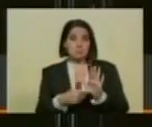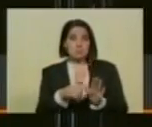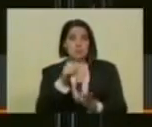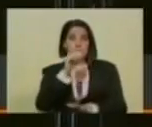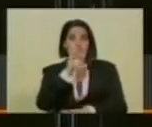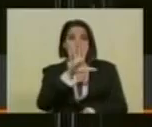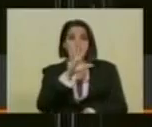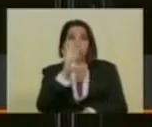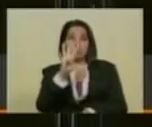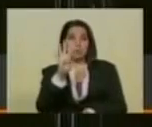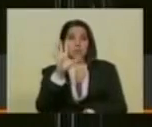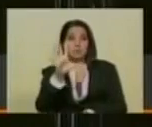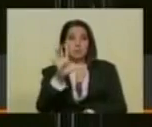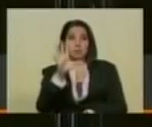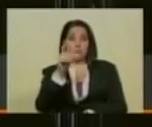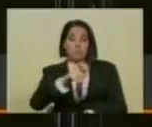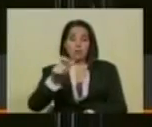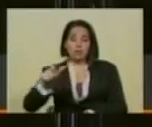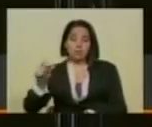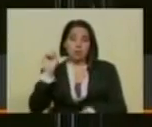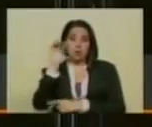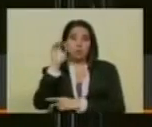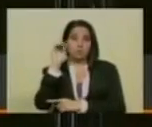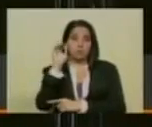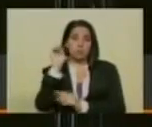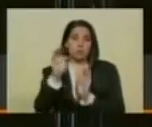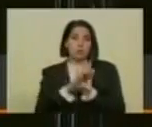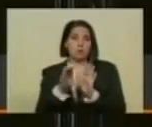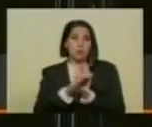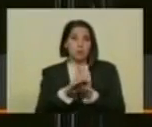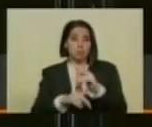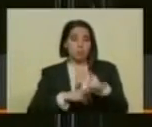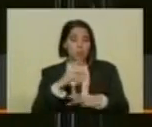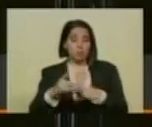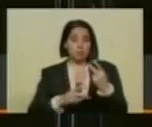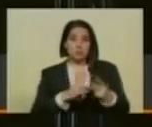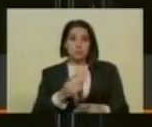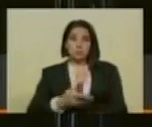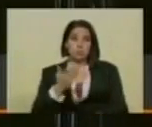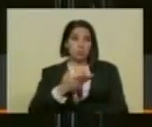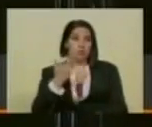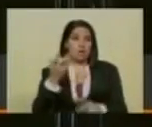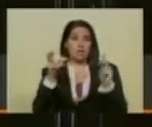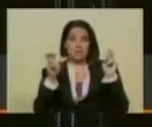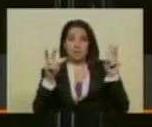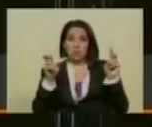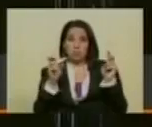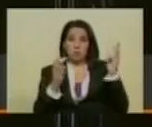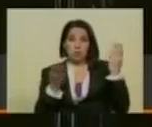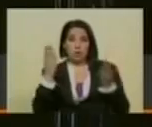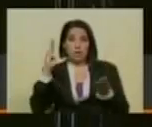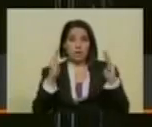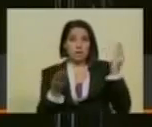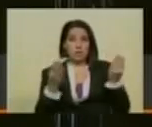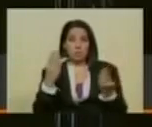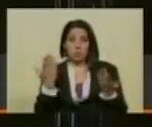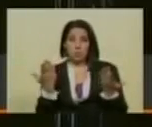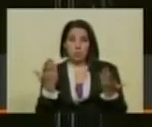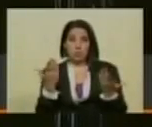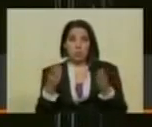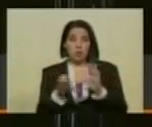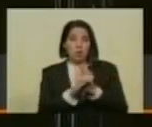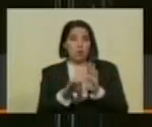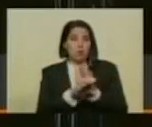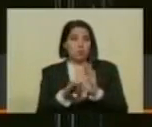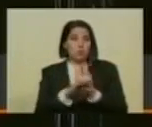545 constituyentes. Un proceso inédito que estamos viviendo. Con equilibrio. Una constituyente de mucha